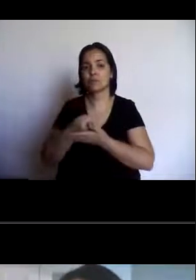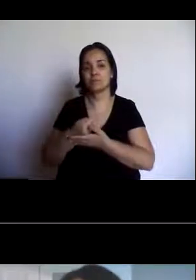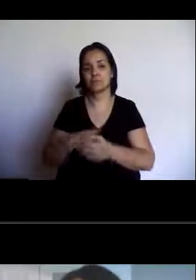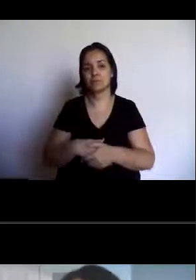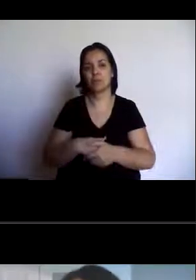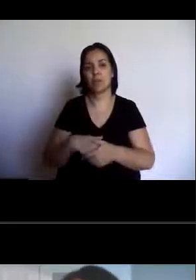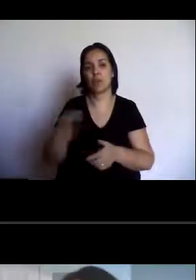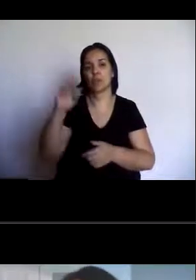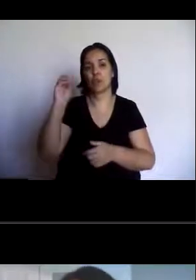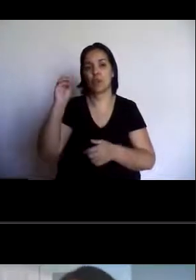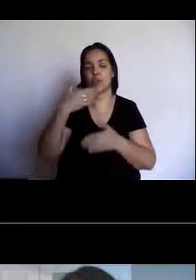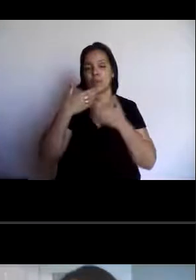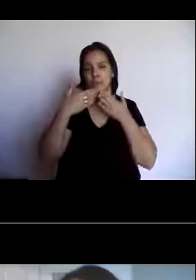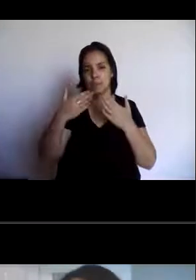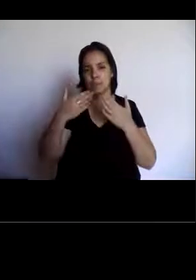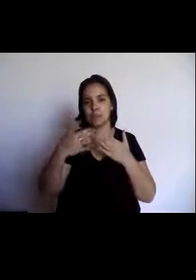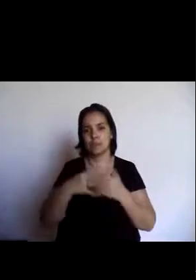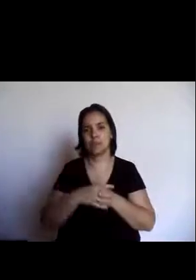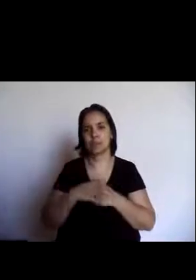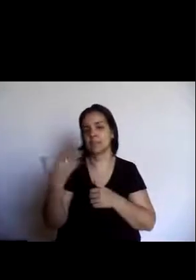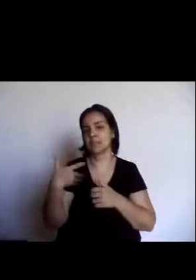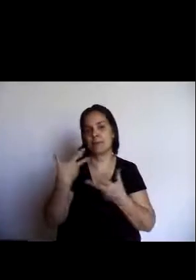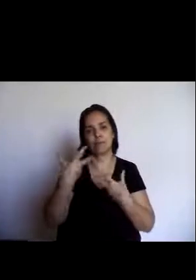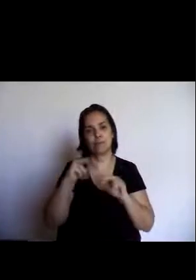Y bueno, para terminar,